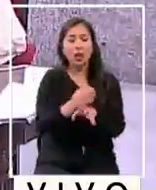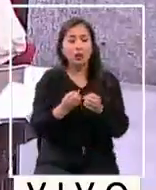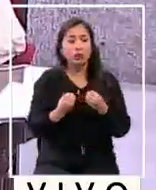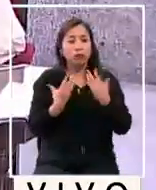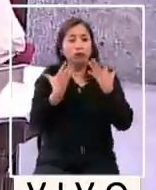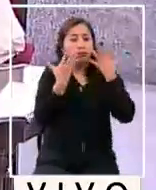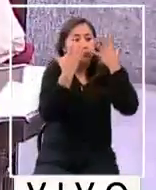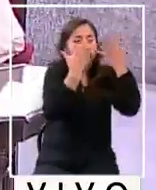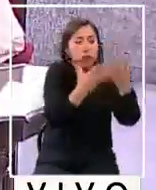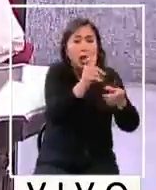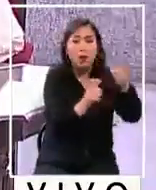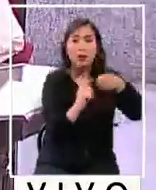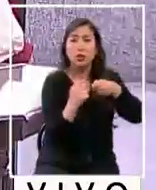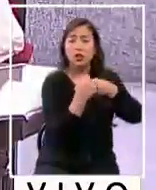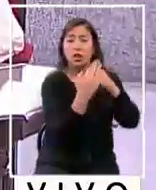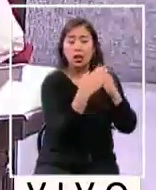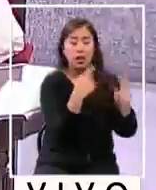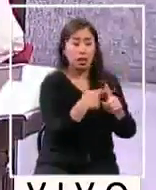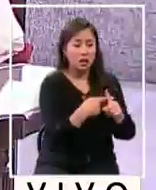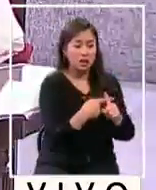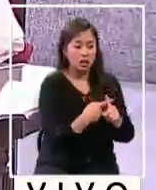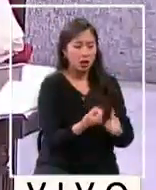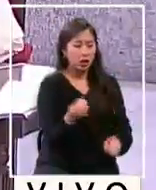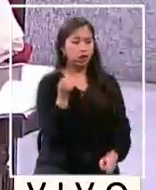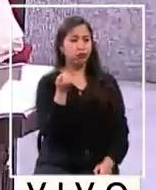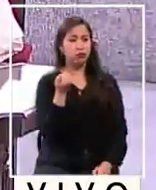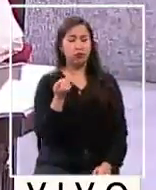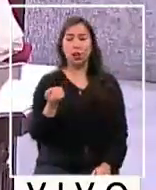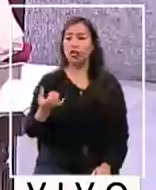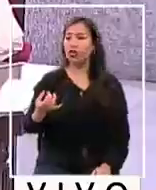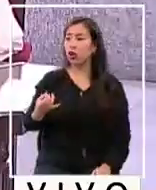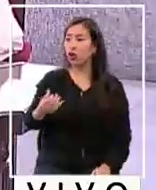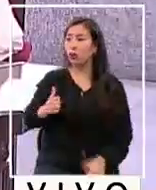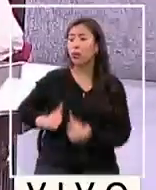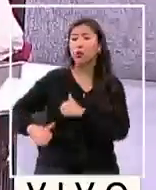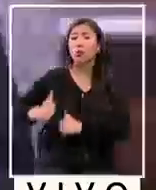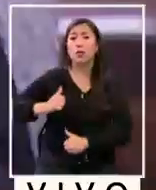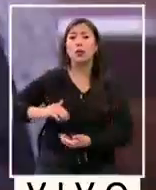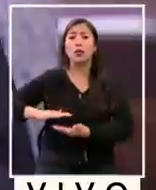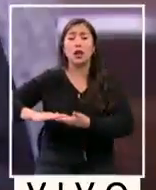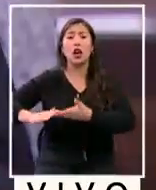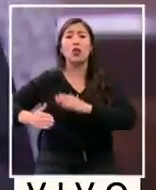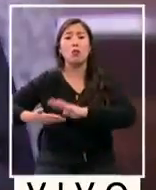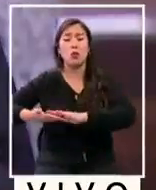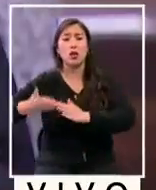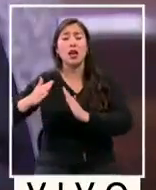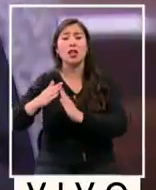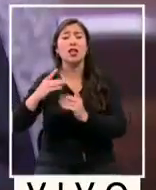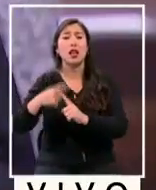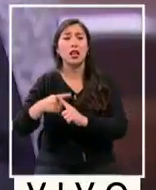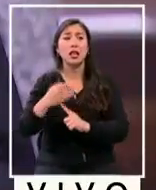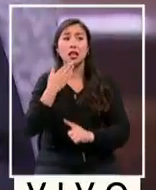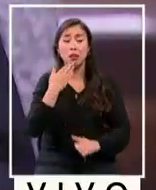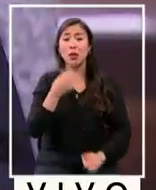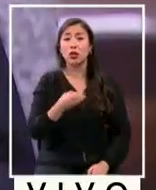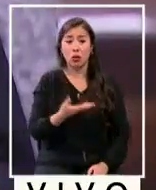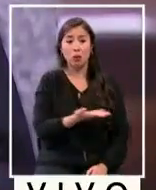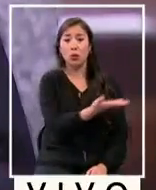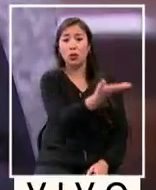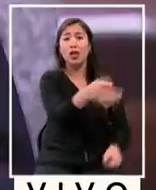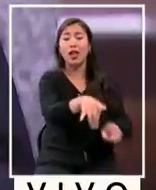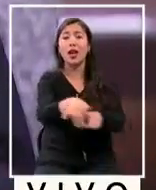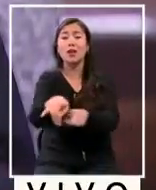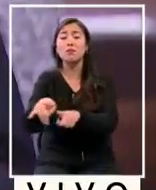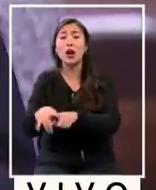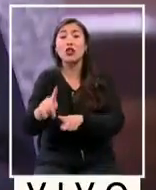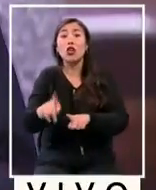los ministros de la Iglesia. Dolor por el sufrimiento de las comunidades eclesiales. Y dolor también por ustedes, hermanos,